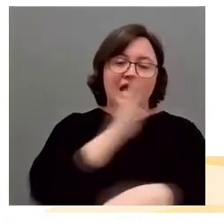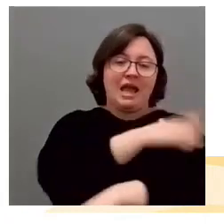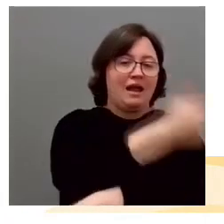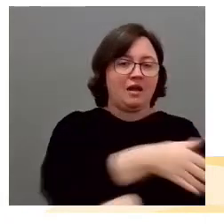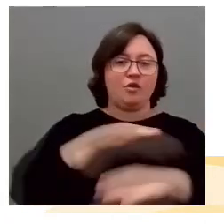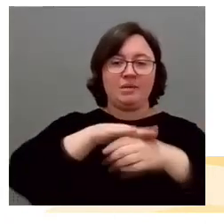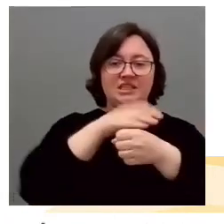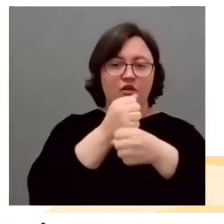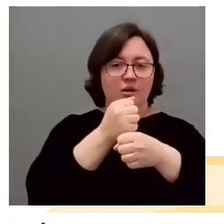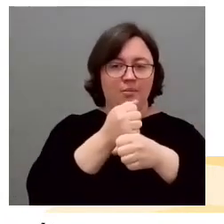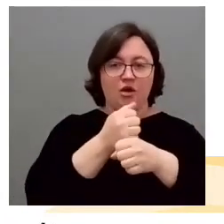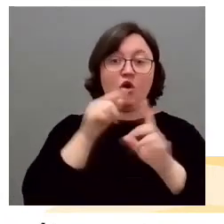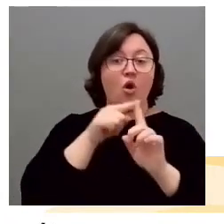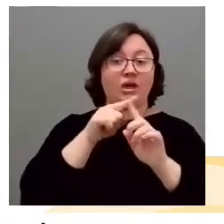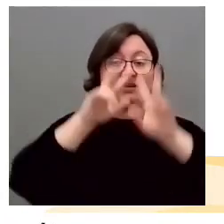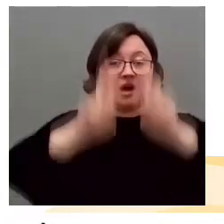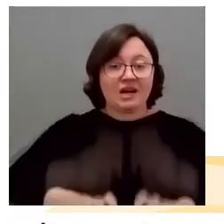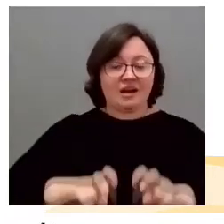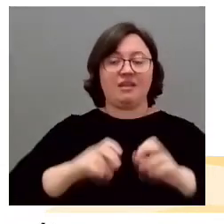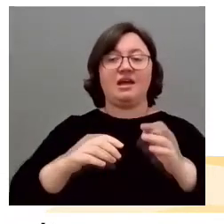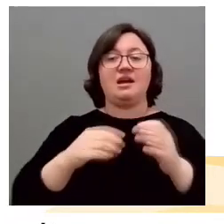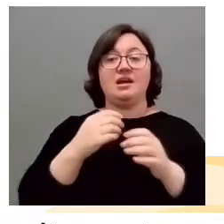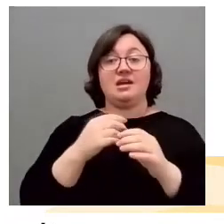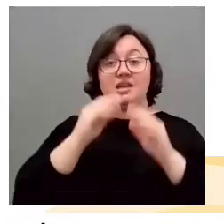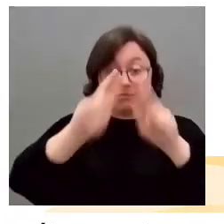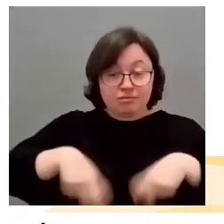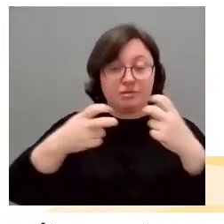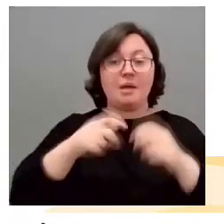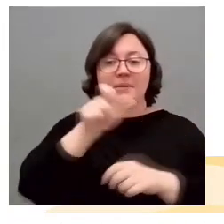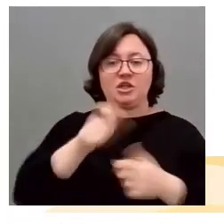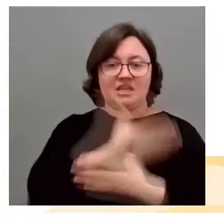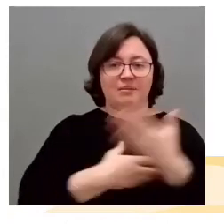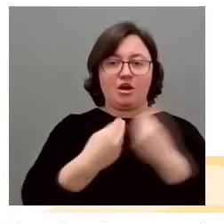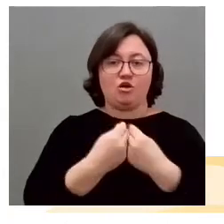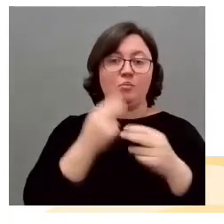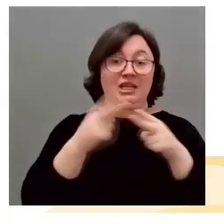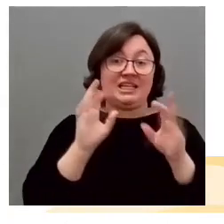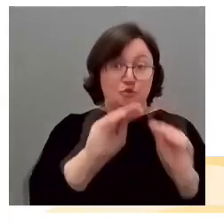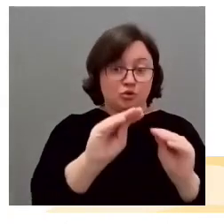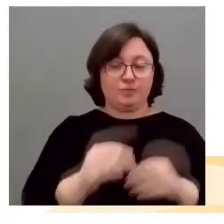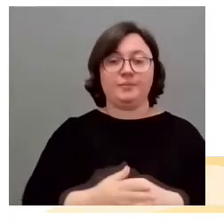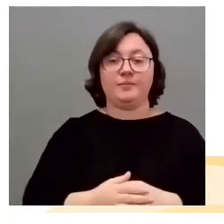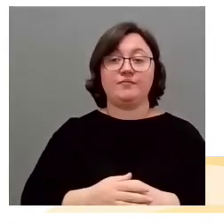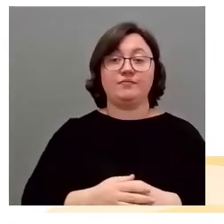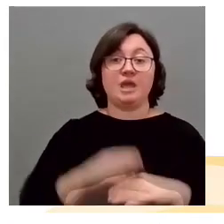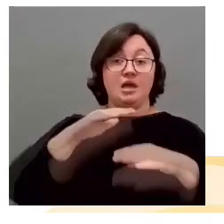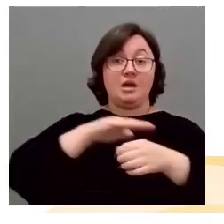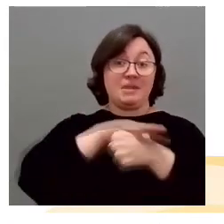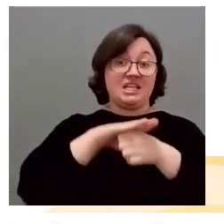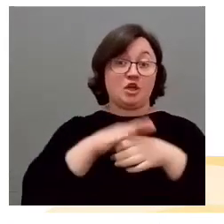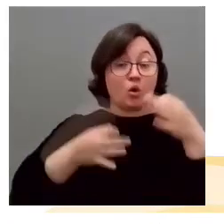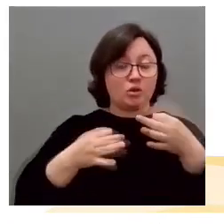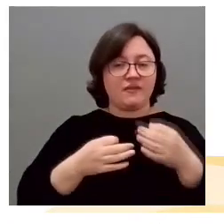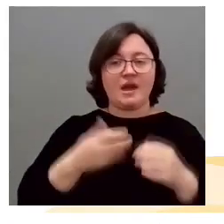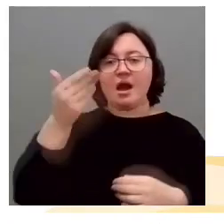Empleo para analizar y reforzar las políticas de empleo a las personas con discapacidad. En justicia estamos en un año clave con la